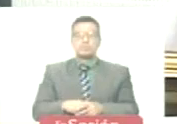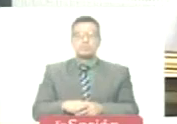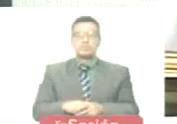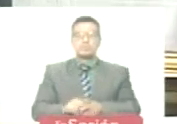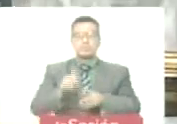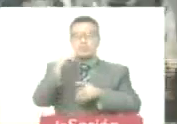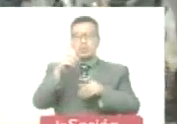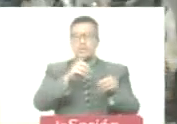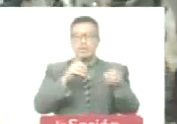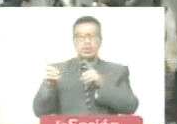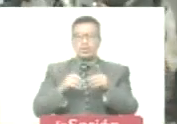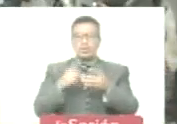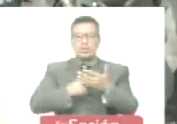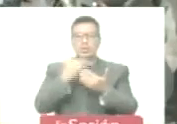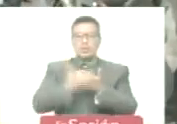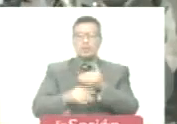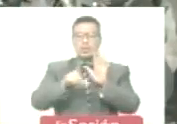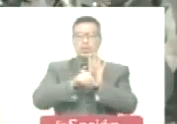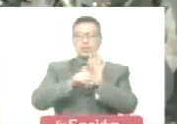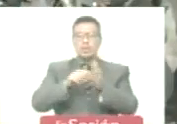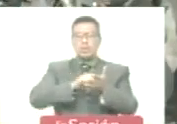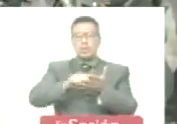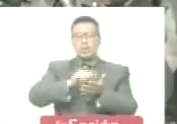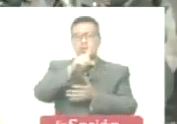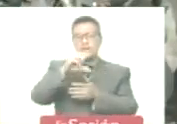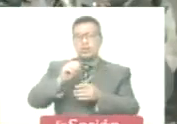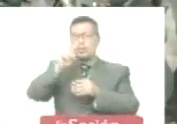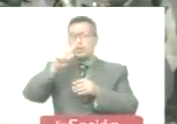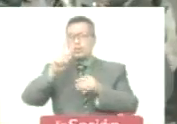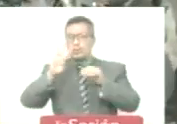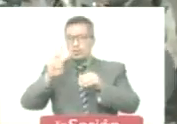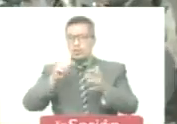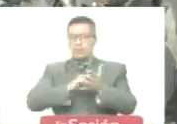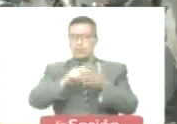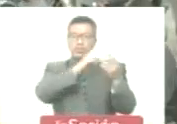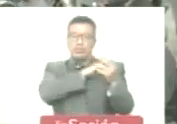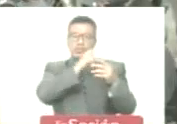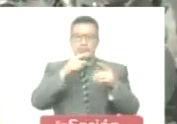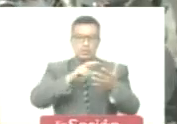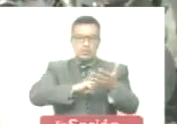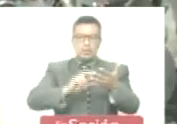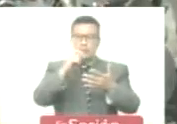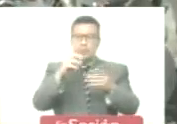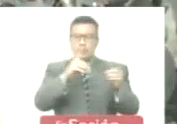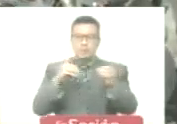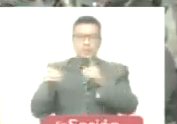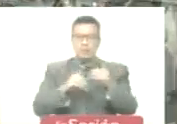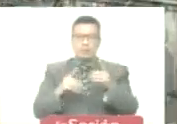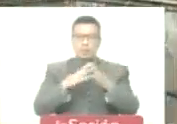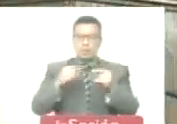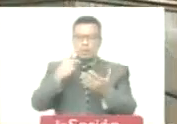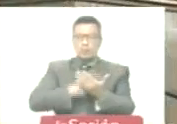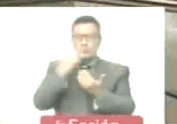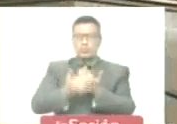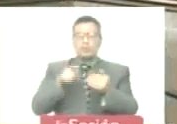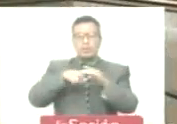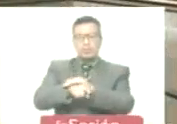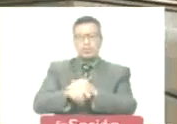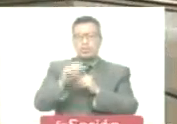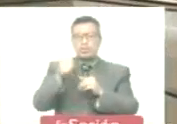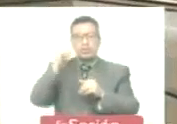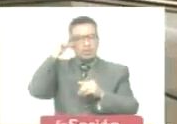Primera discusión de un proyecto de ley, artículo 104. La Junta Directiva fijará la primera discusión de todo proyecto dentro de los primeros